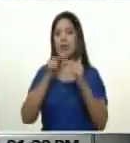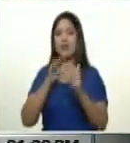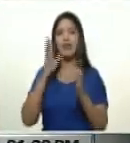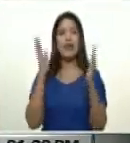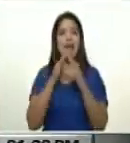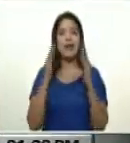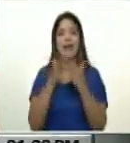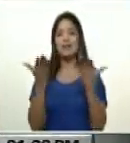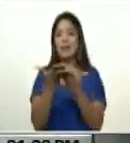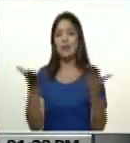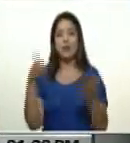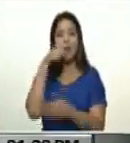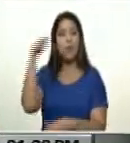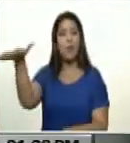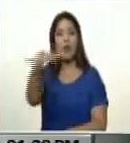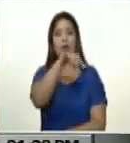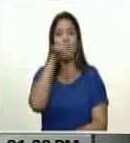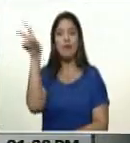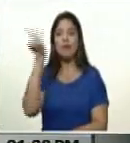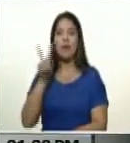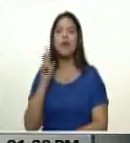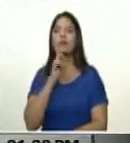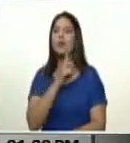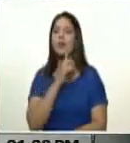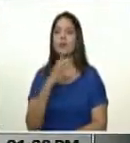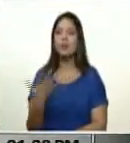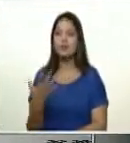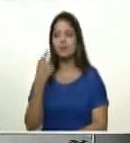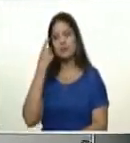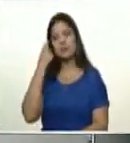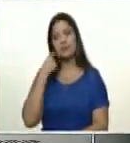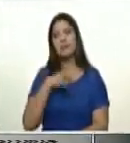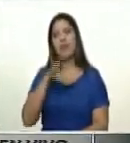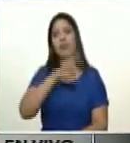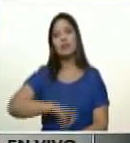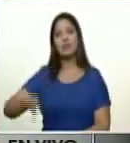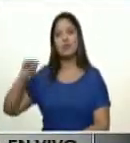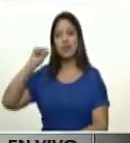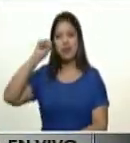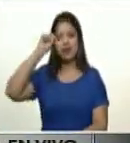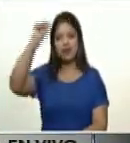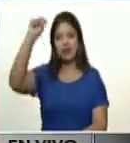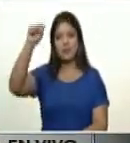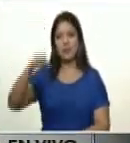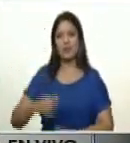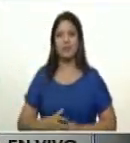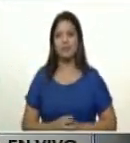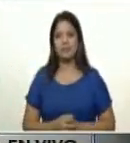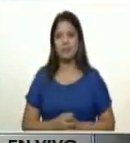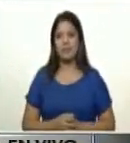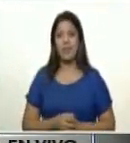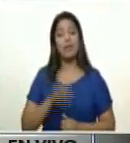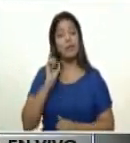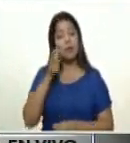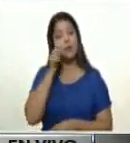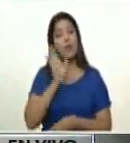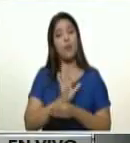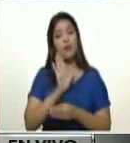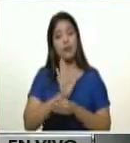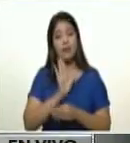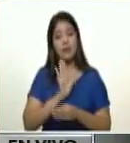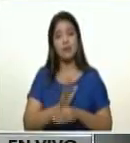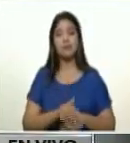pueblo venezolano. ¿Cómo se llama eso? Socialismo. Socialismo. Tenemos que cuidar lo que estamos